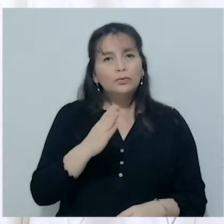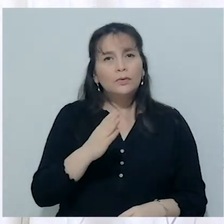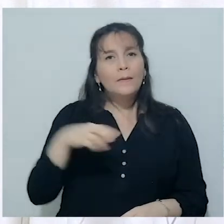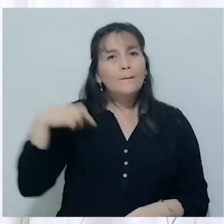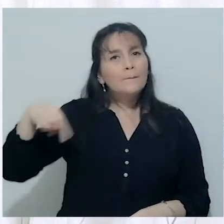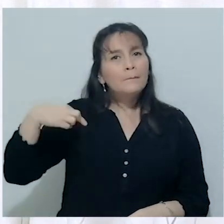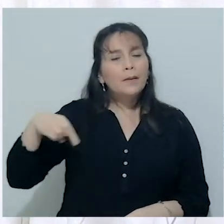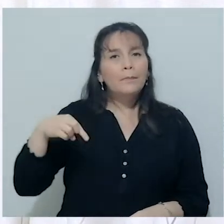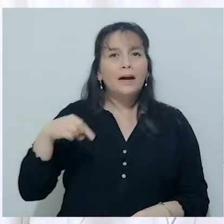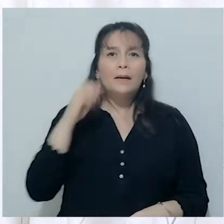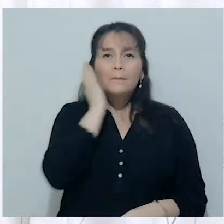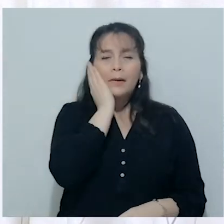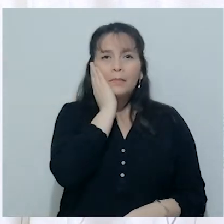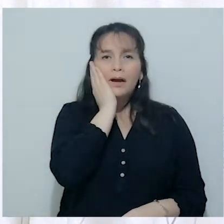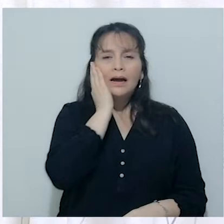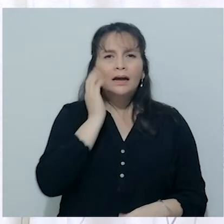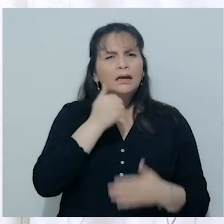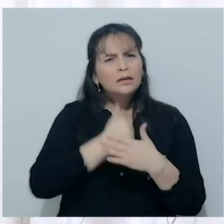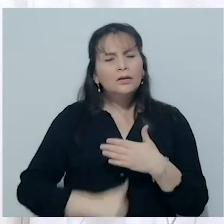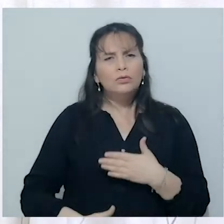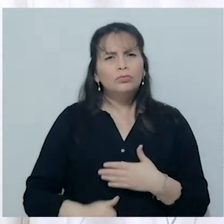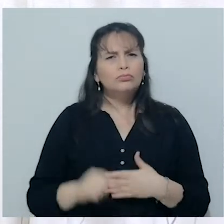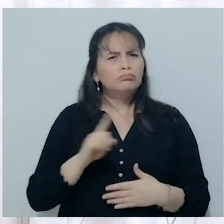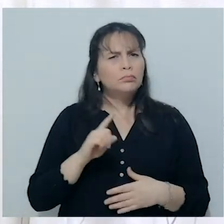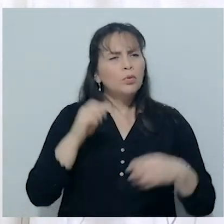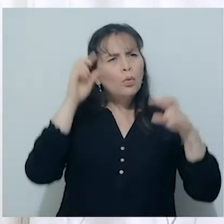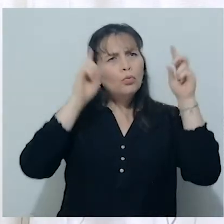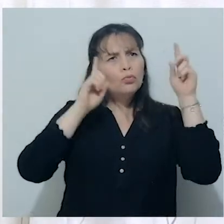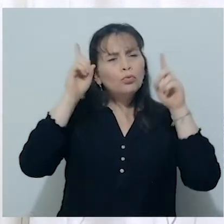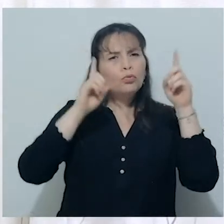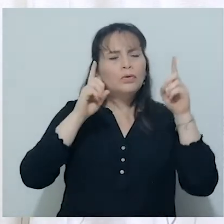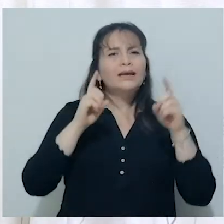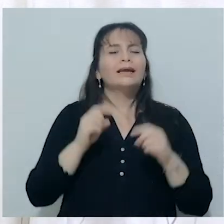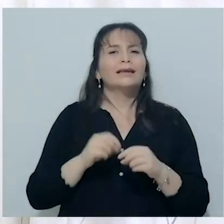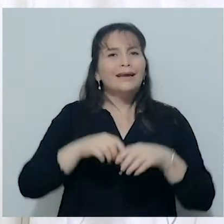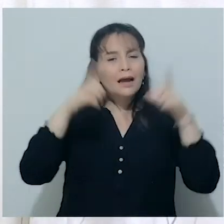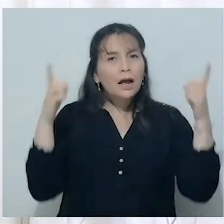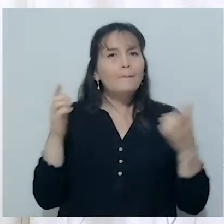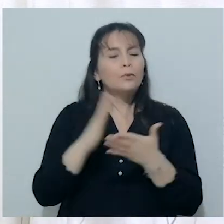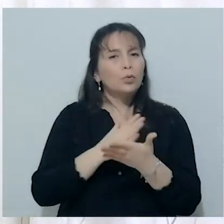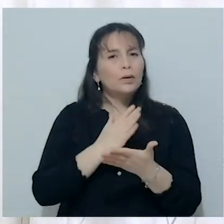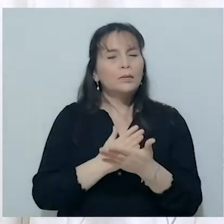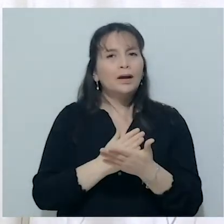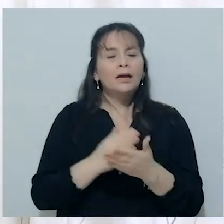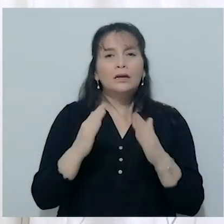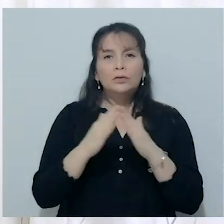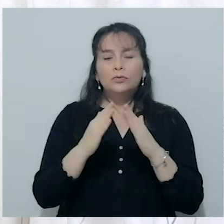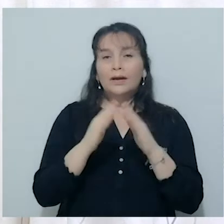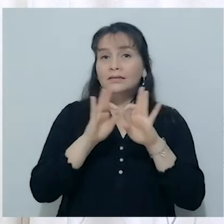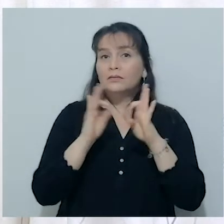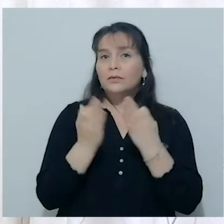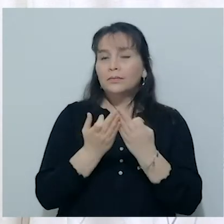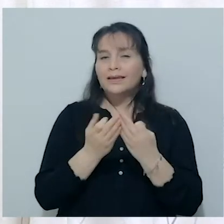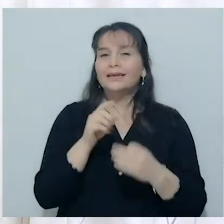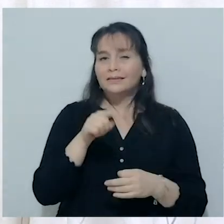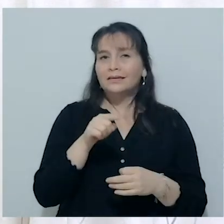Cuídate de no olvidarte de Dios. Papá, mamá, hijos, no dudo que el gran problema de